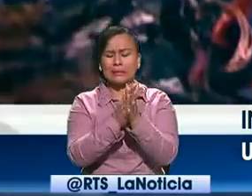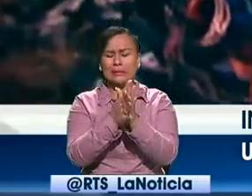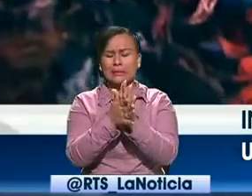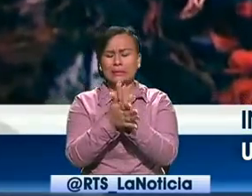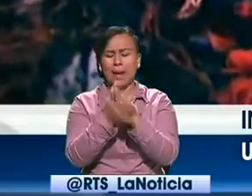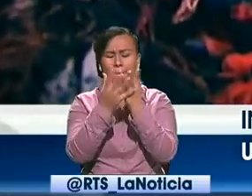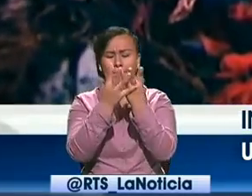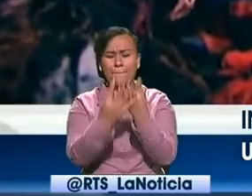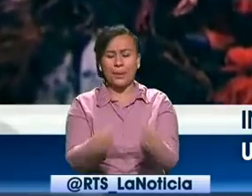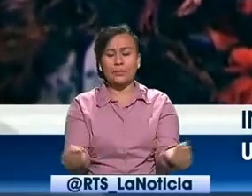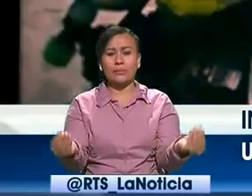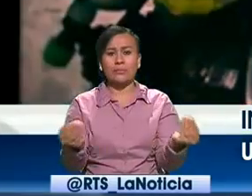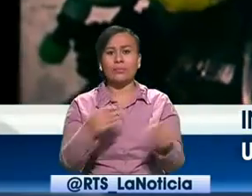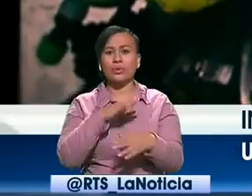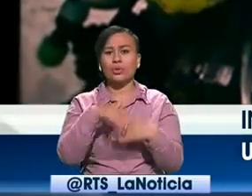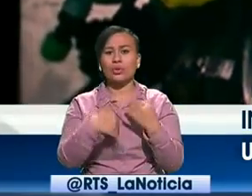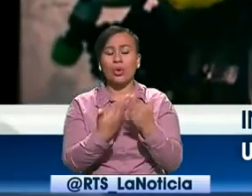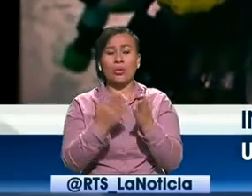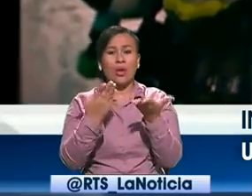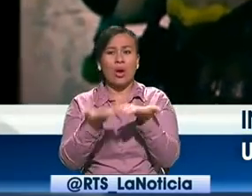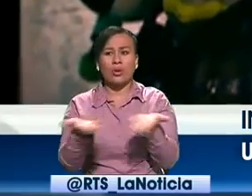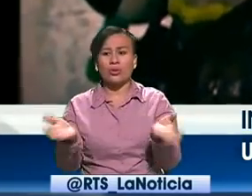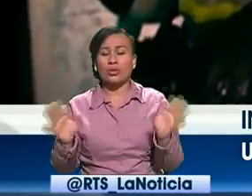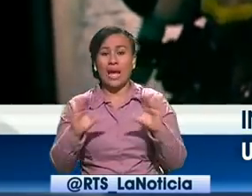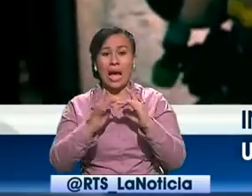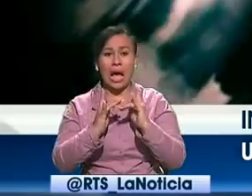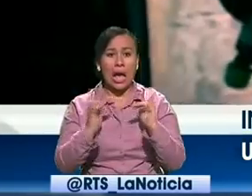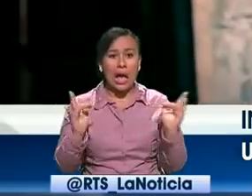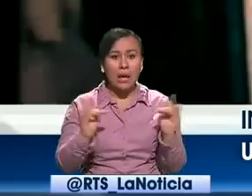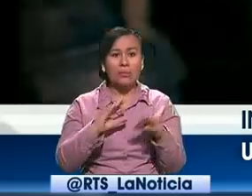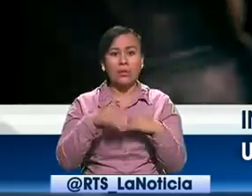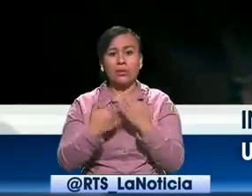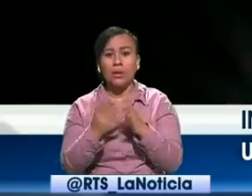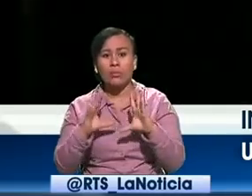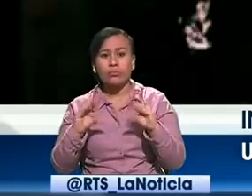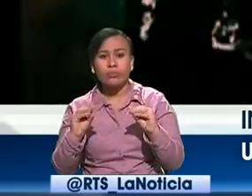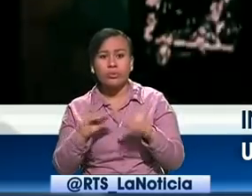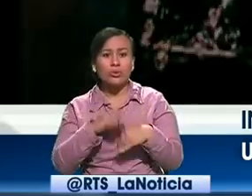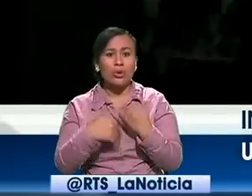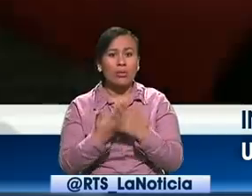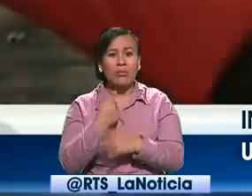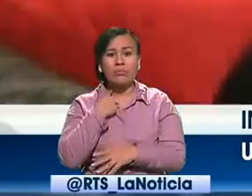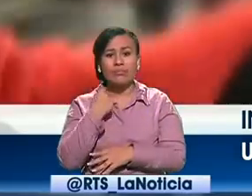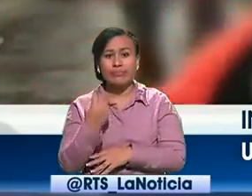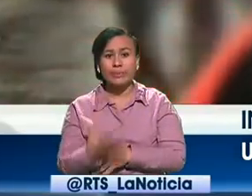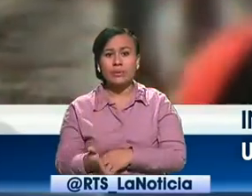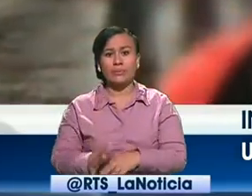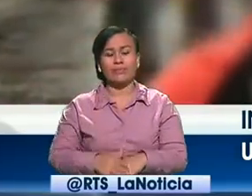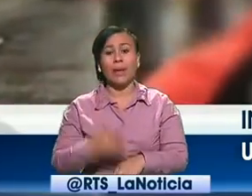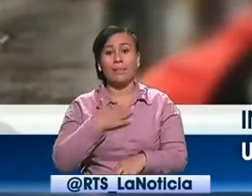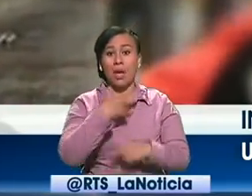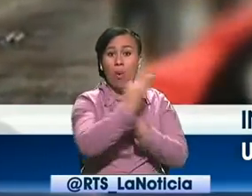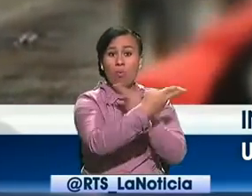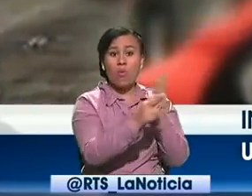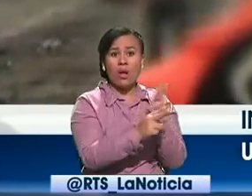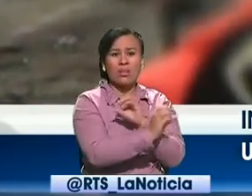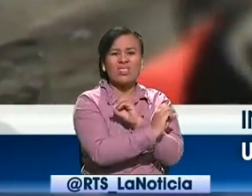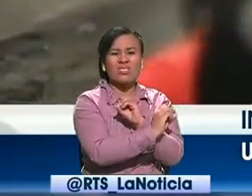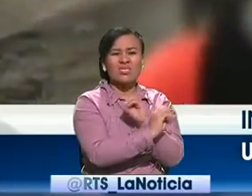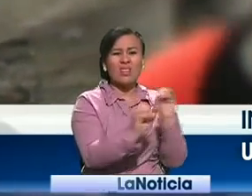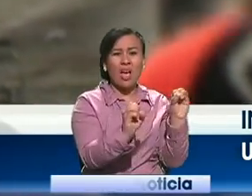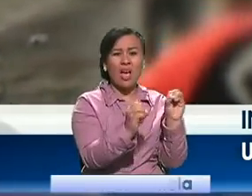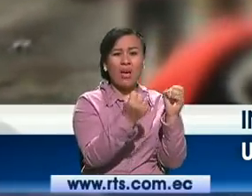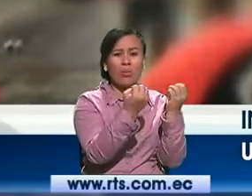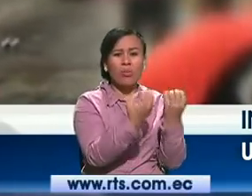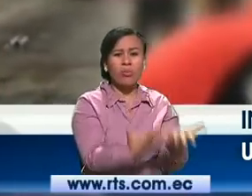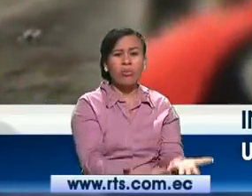le arrebataron todos los enseres a los 8 miembros de esta familia. Mi cuarto se me quemó todo y ya